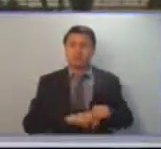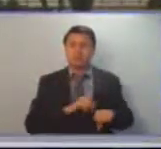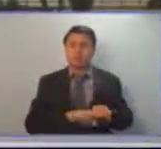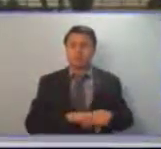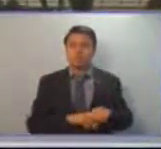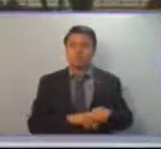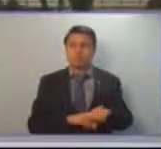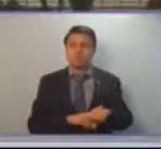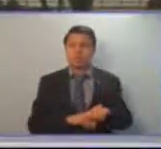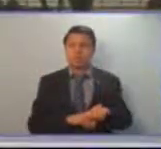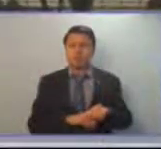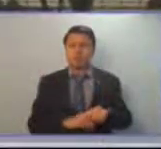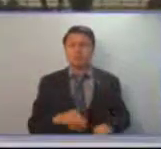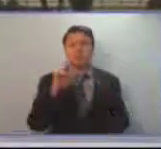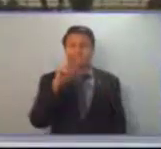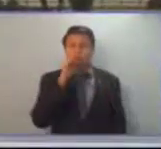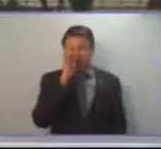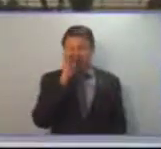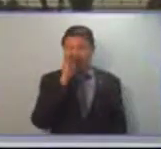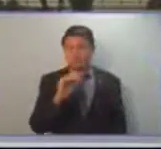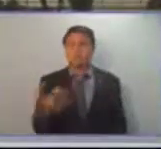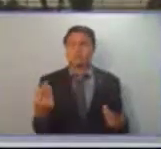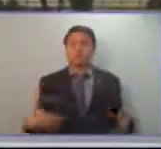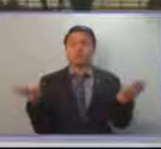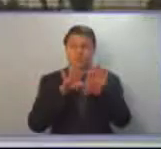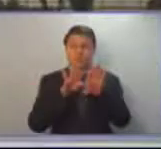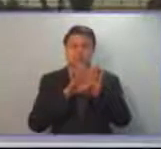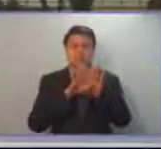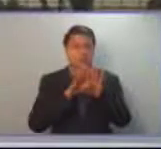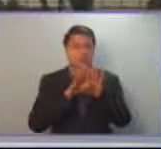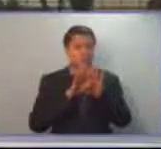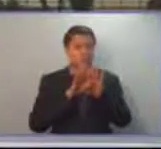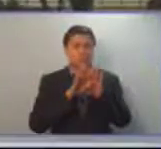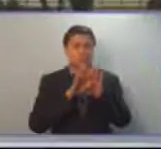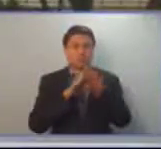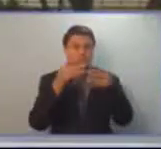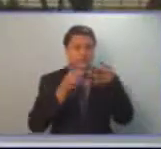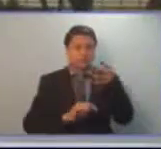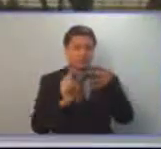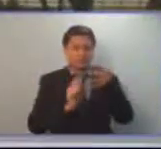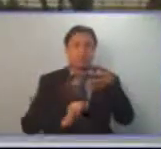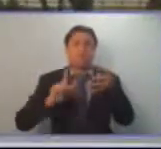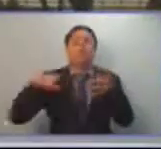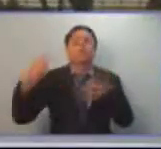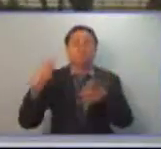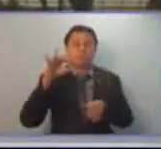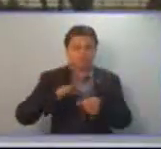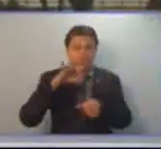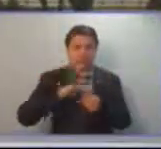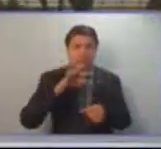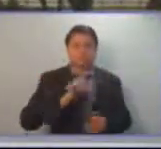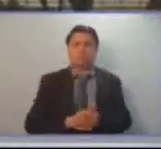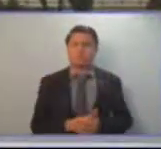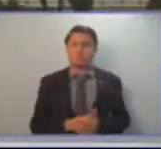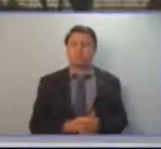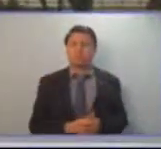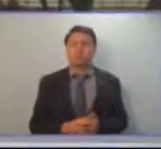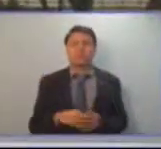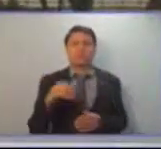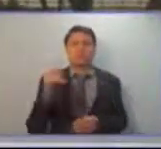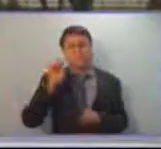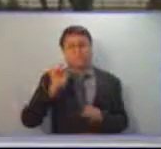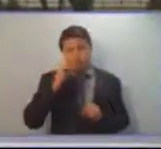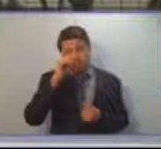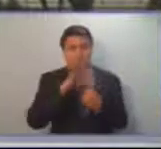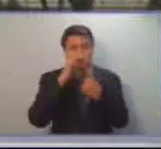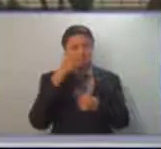tiempo el 3 de febrero se cierra el registro para la próxima. Para la próxima. El 19. Eso le crea a algunos